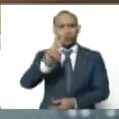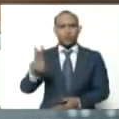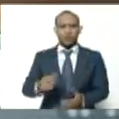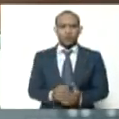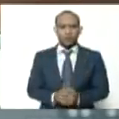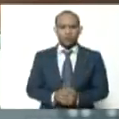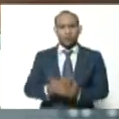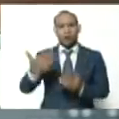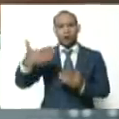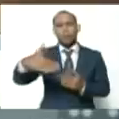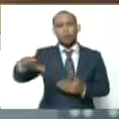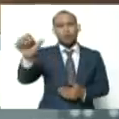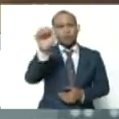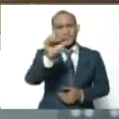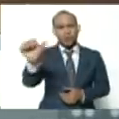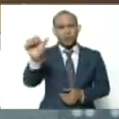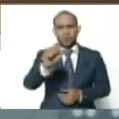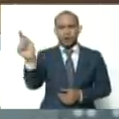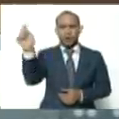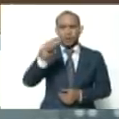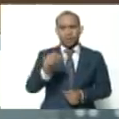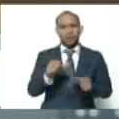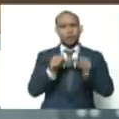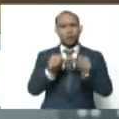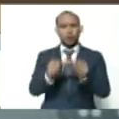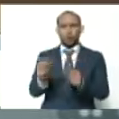las próximas semanas y meses continuará llegando